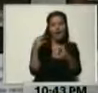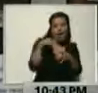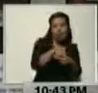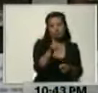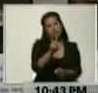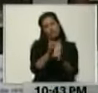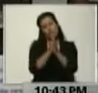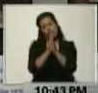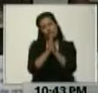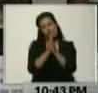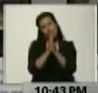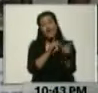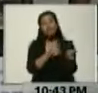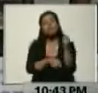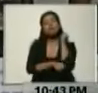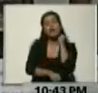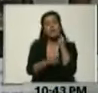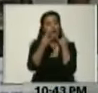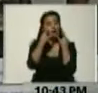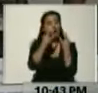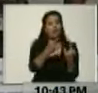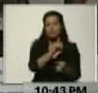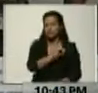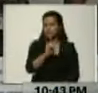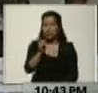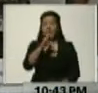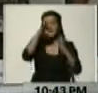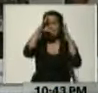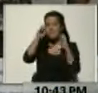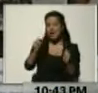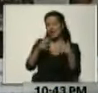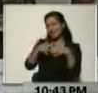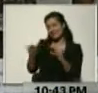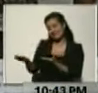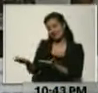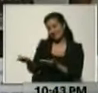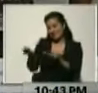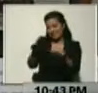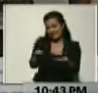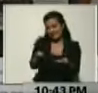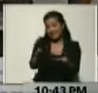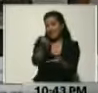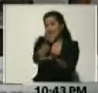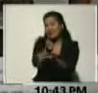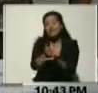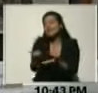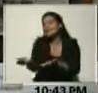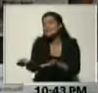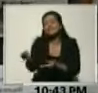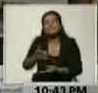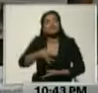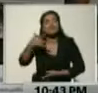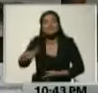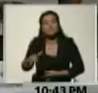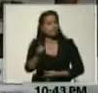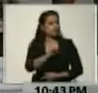No vayan a caer en esta trampa. El imperialismo no da nada de gratis. siempre cobra.